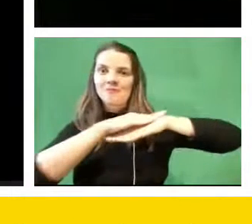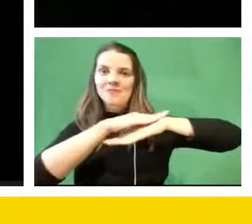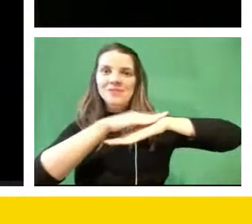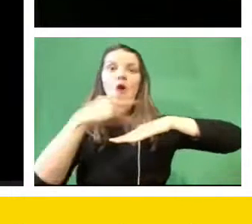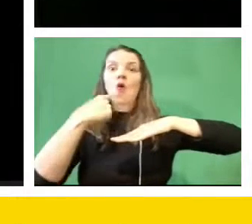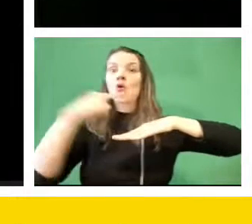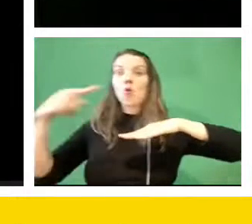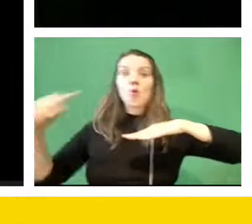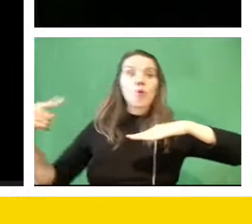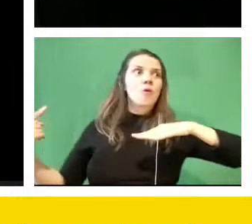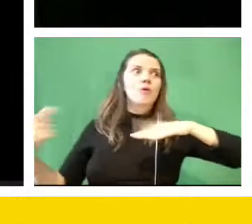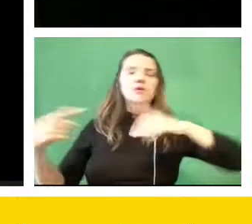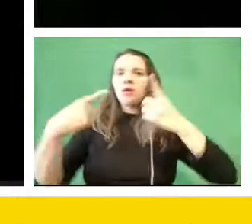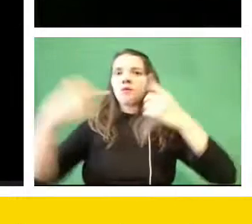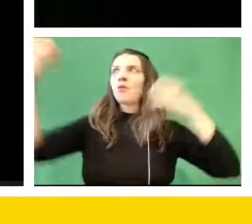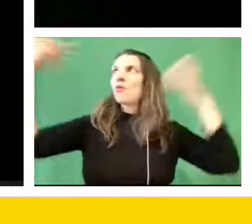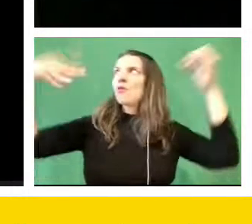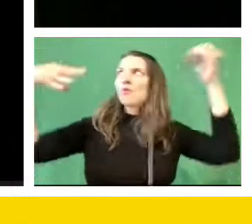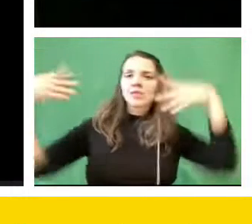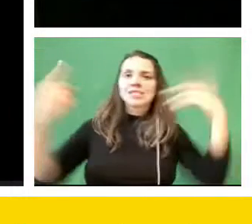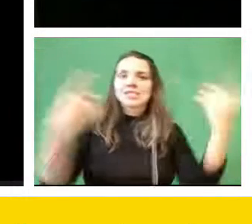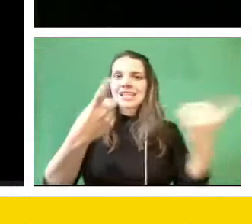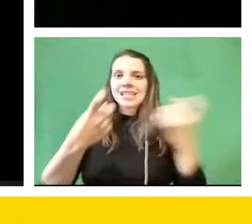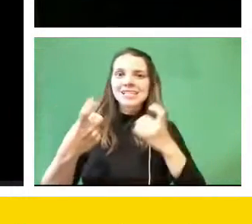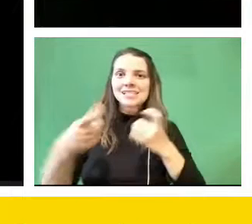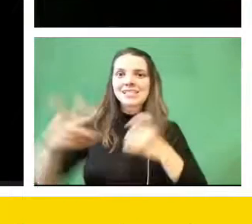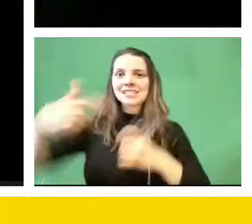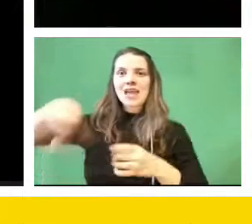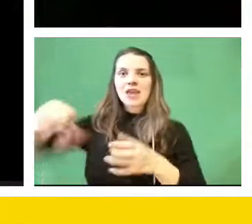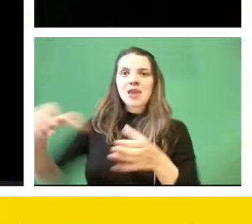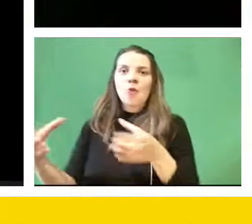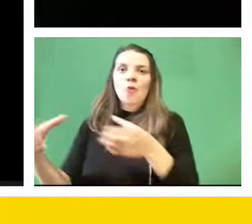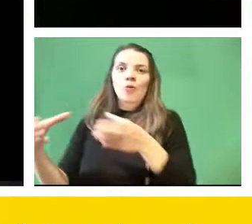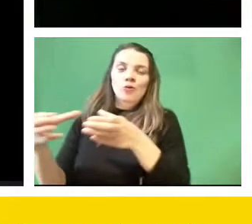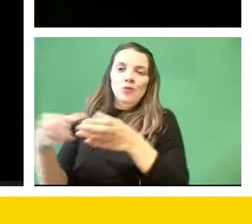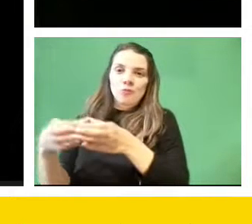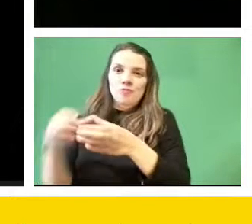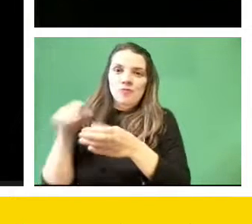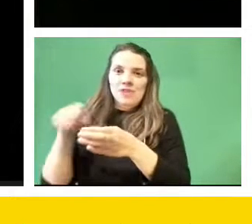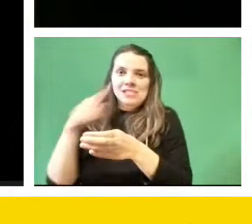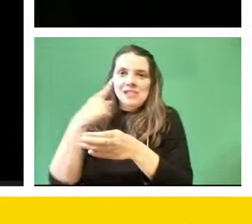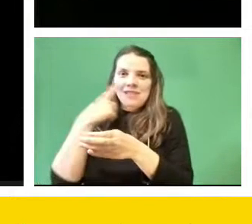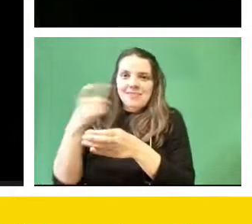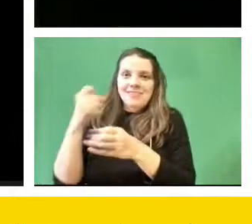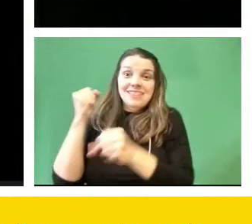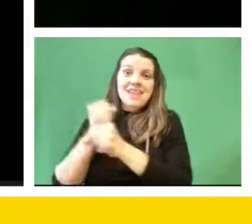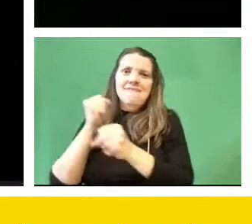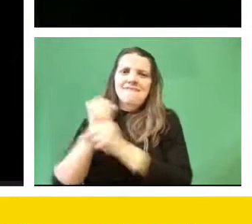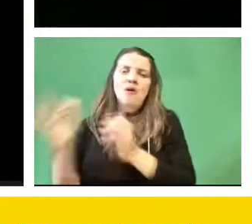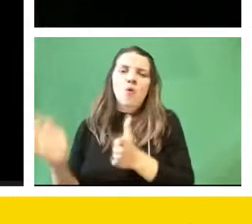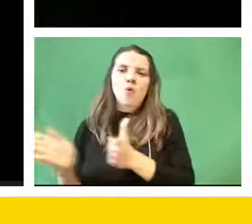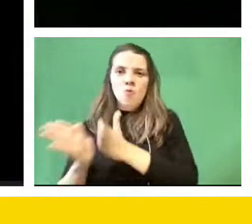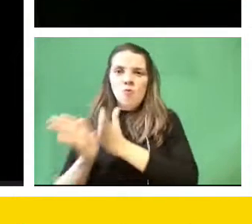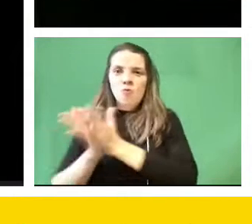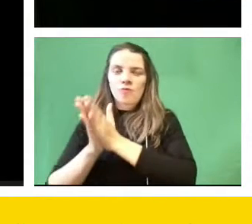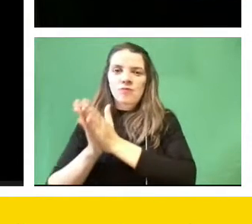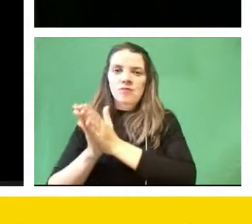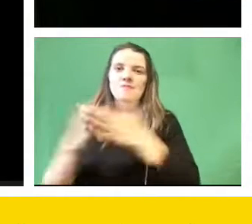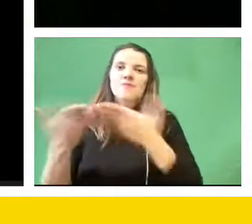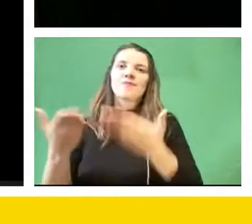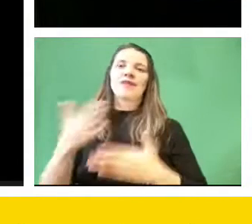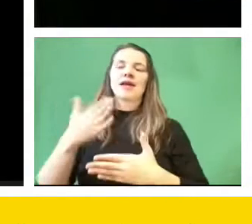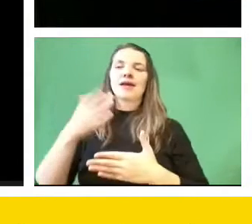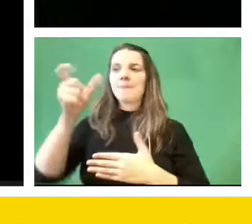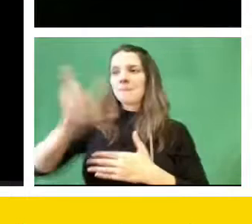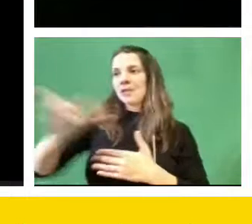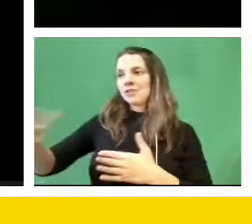diferentes luces, todo esto que tiene que ver con la percepción espacial y que es tan importante en la percepción que un usuario pueda tener